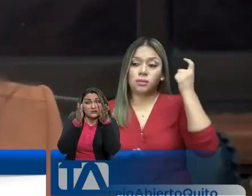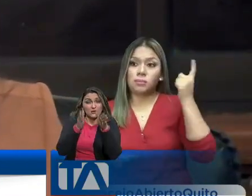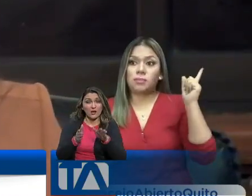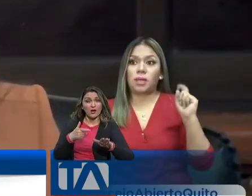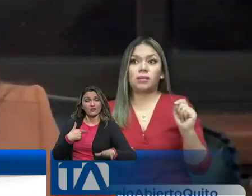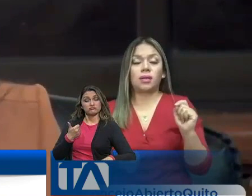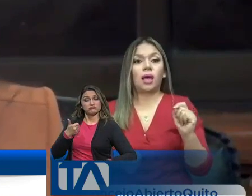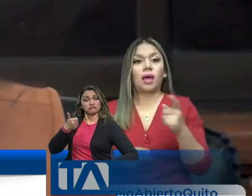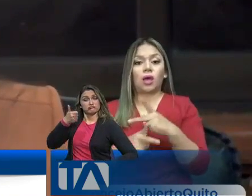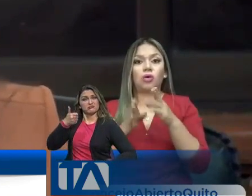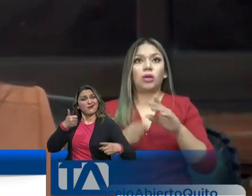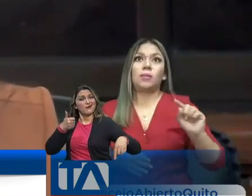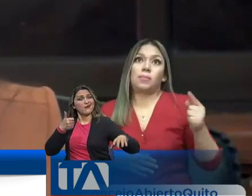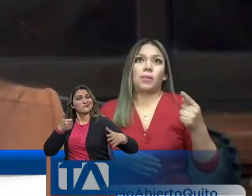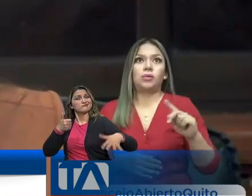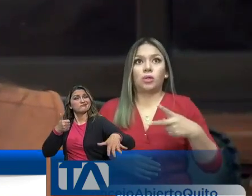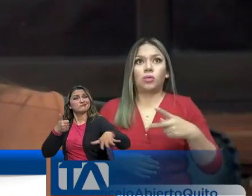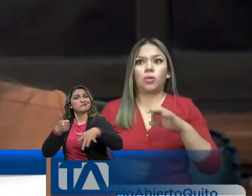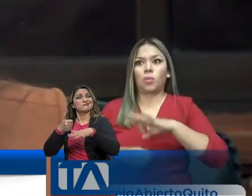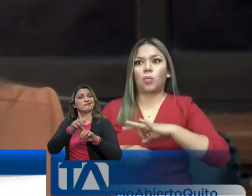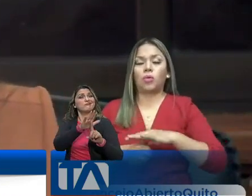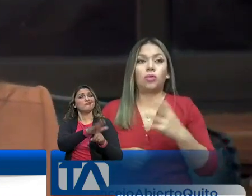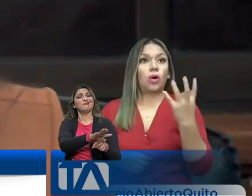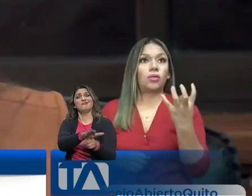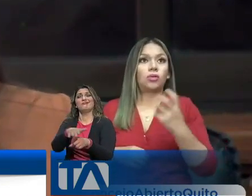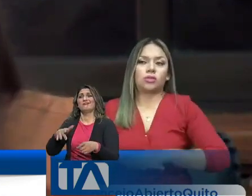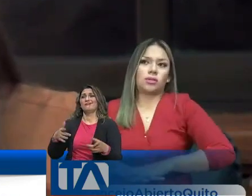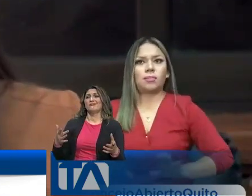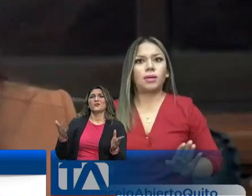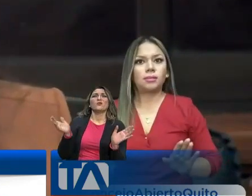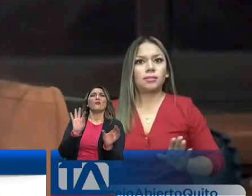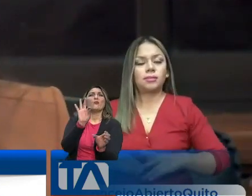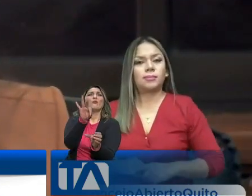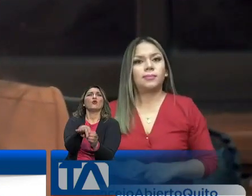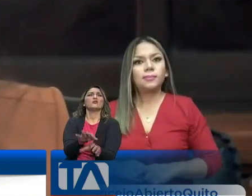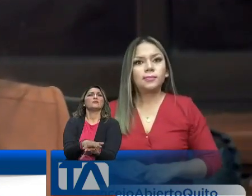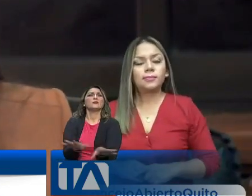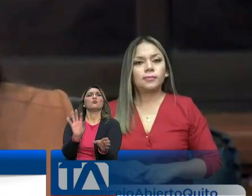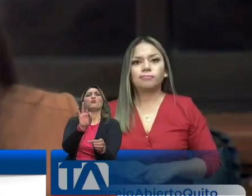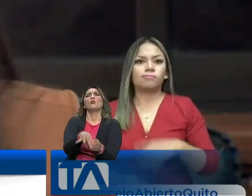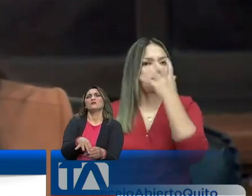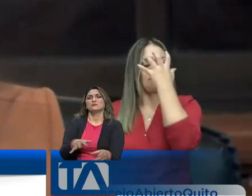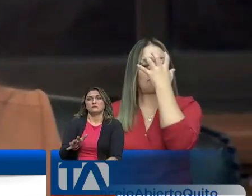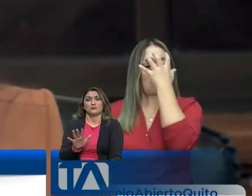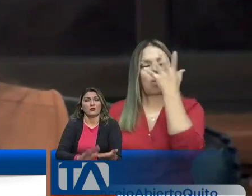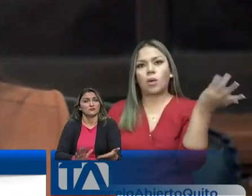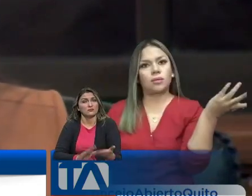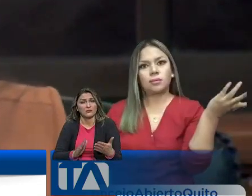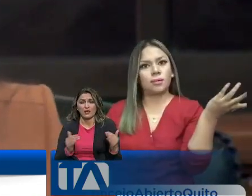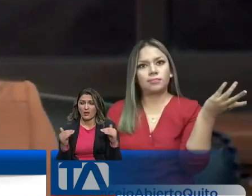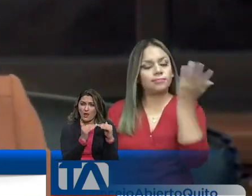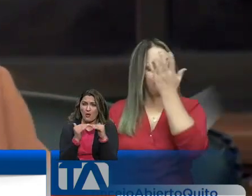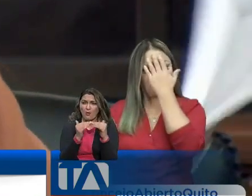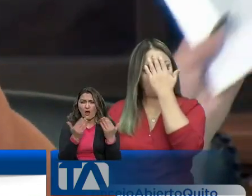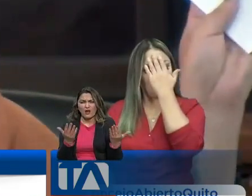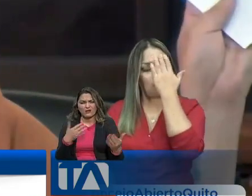los concejales de segunda solo servimos para un voto 14 y nada más. ¡Qué vergüenza!